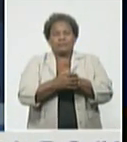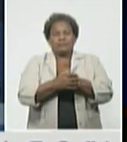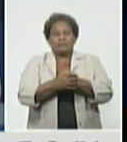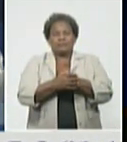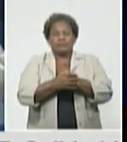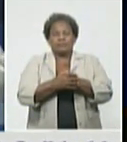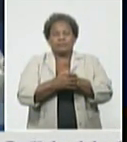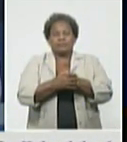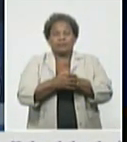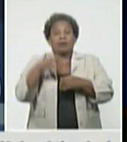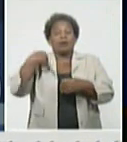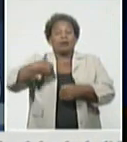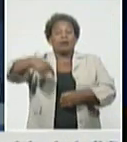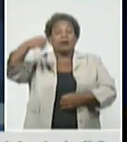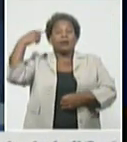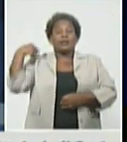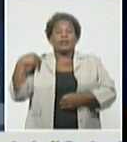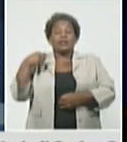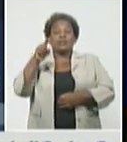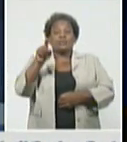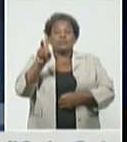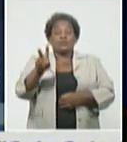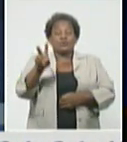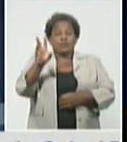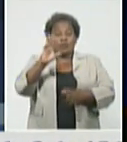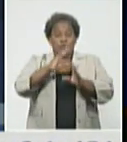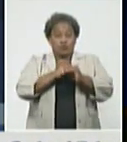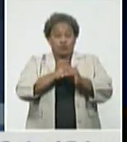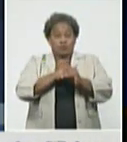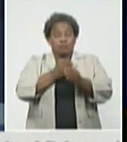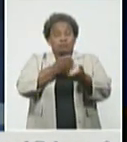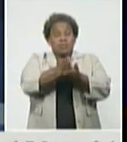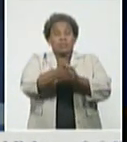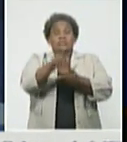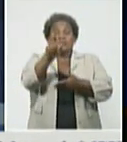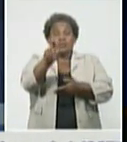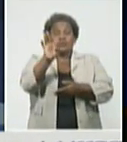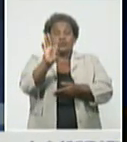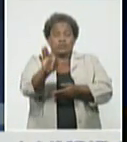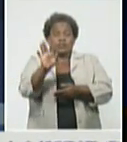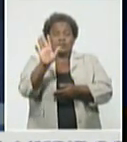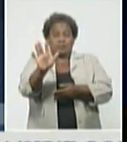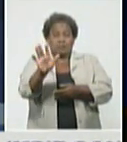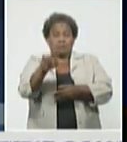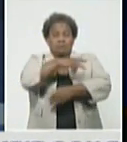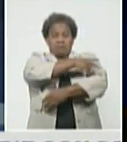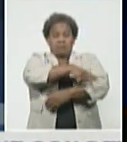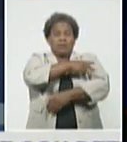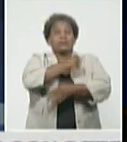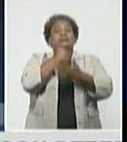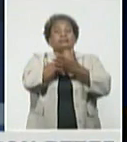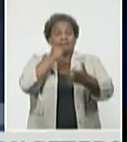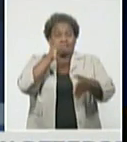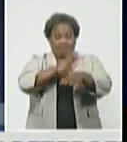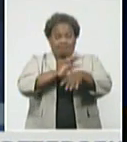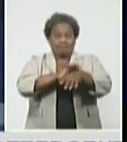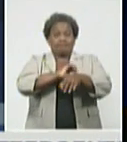Hasta el día de ayer a las 12 de la noche se mantienen los 185 países que han confirmado casos de